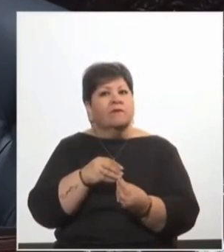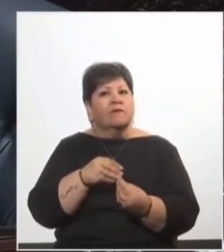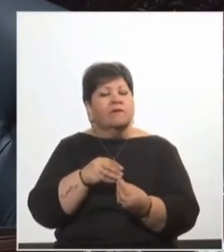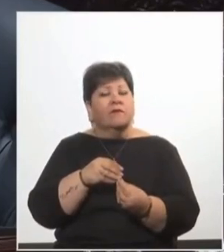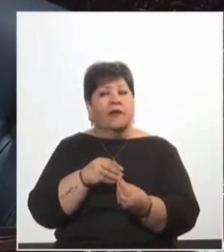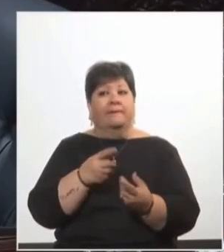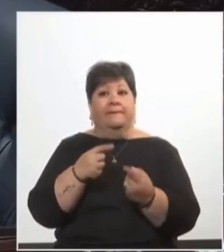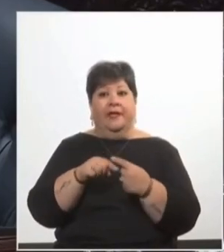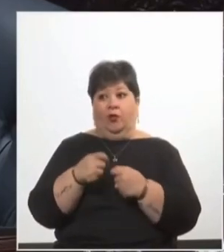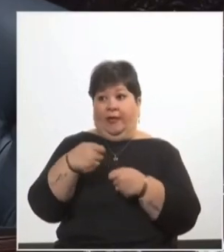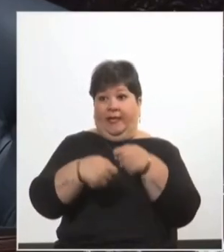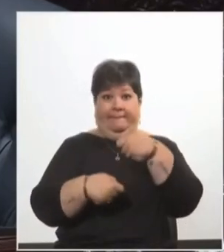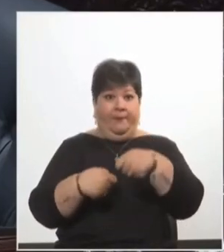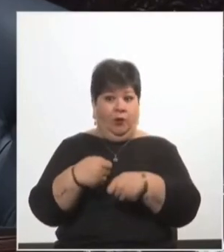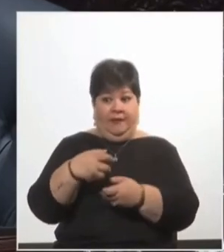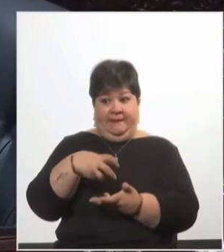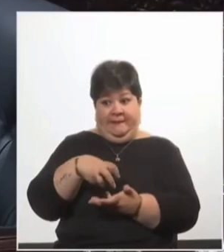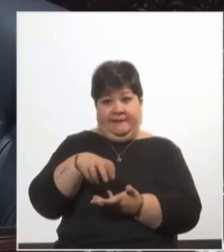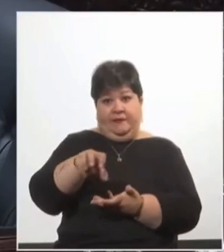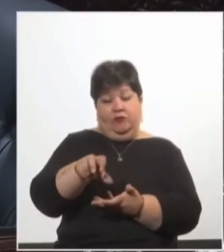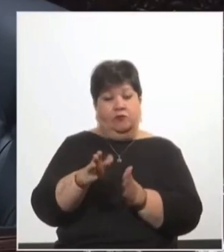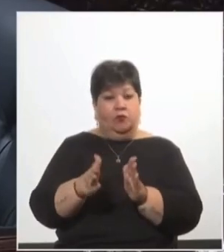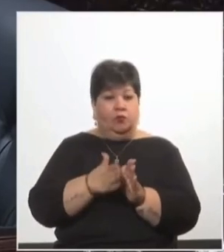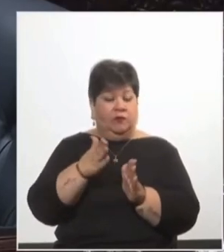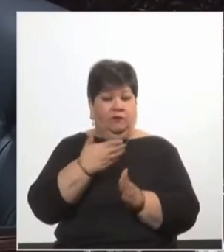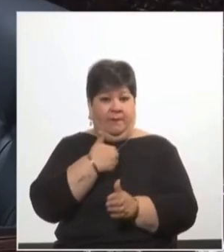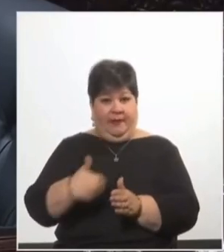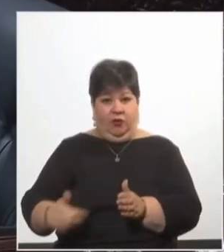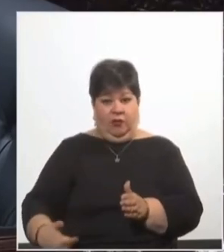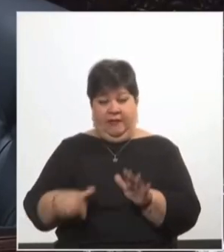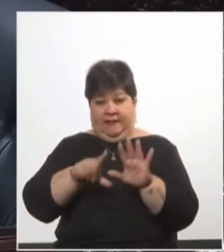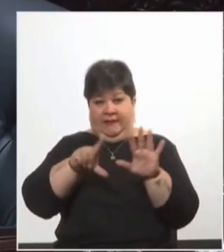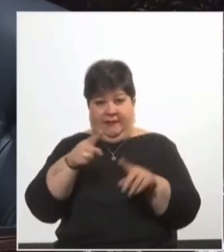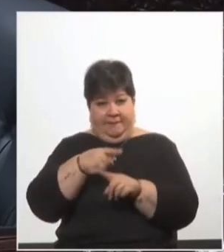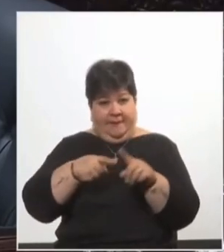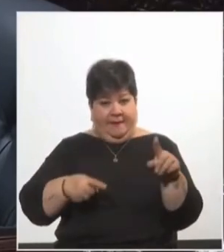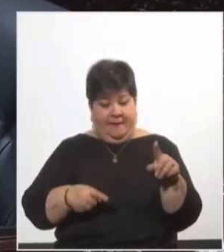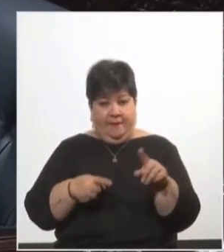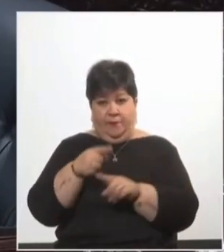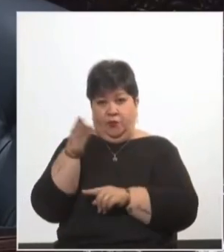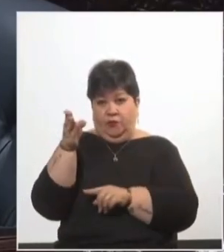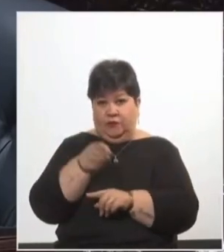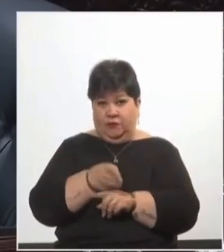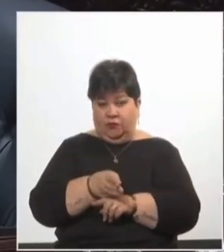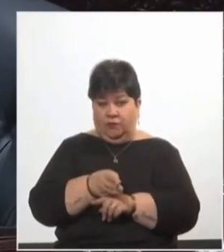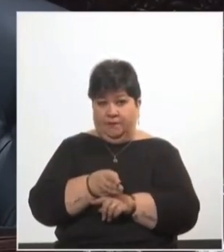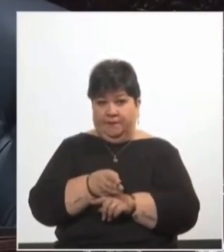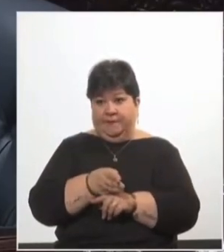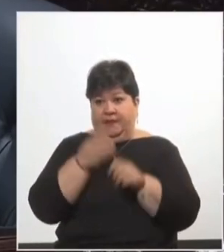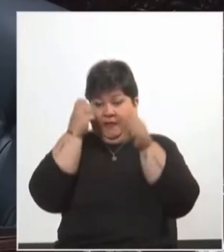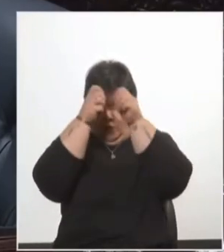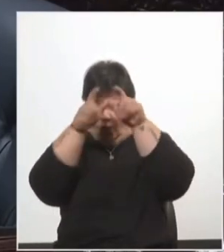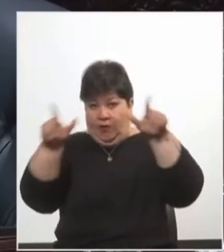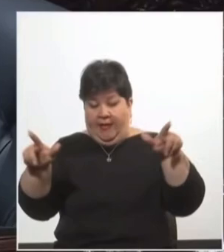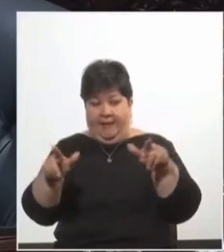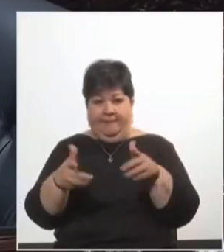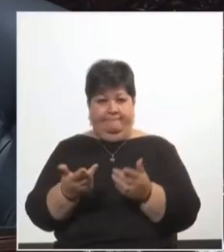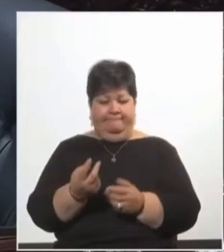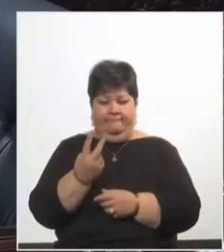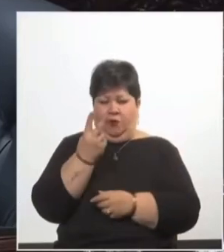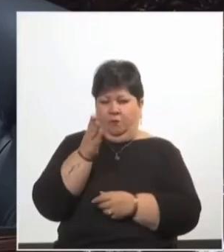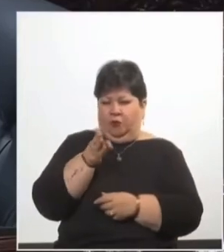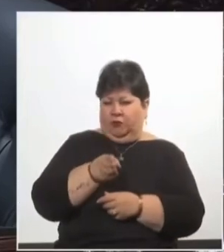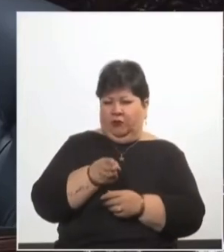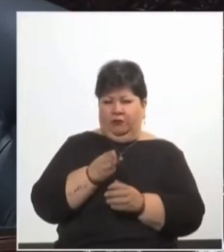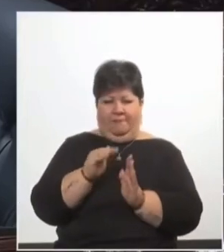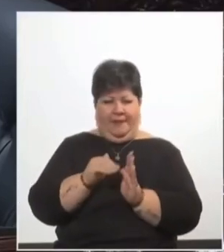aporte general del sector productivo patronal es el 7,5% y el rural no llega al